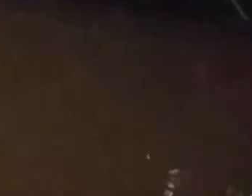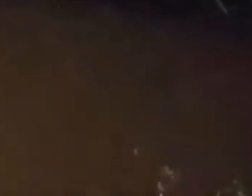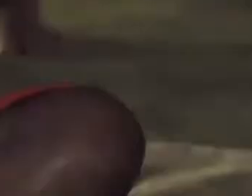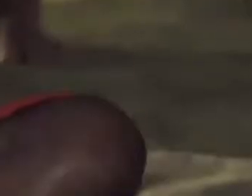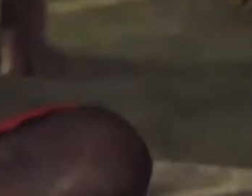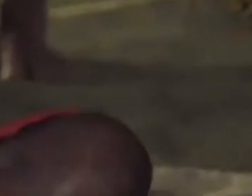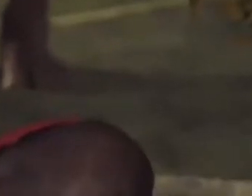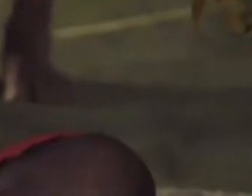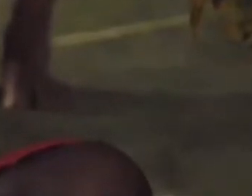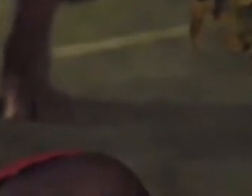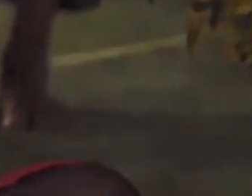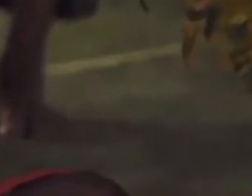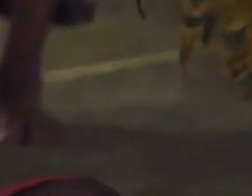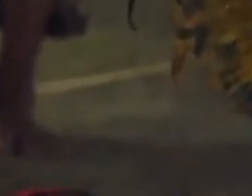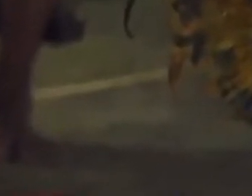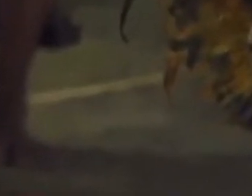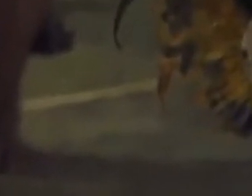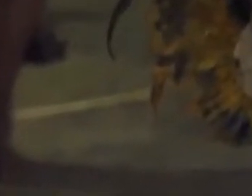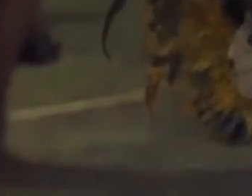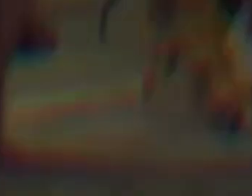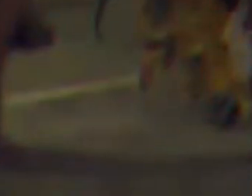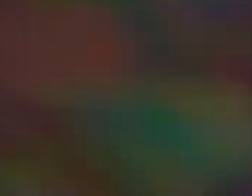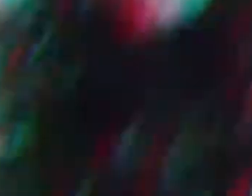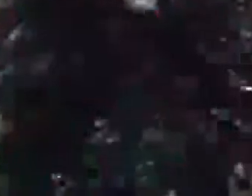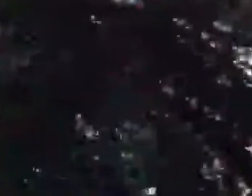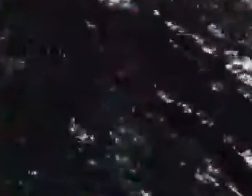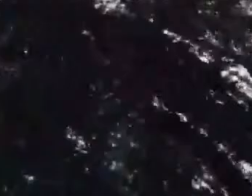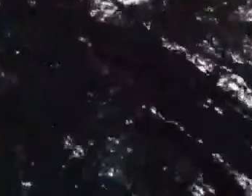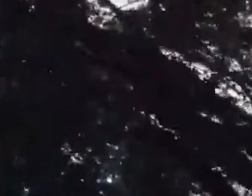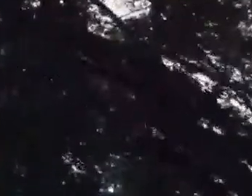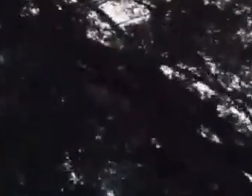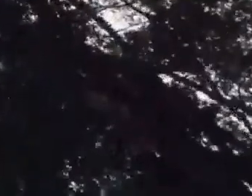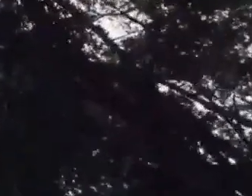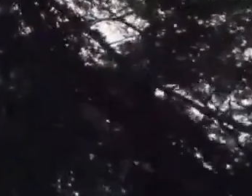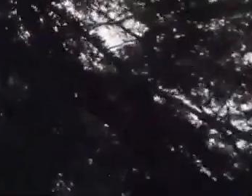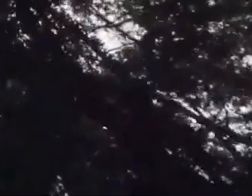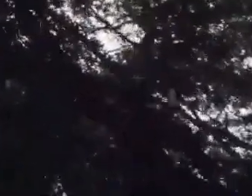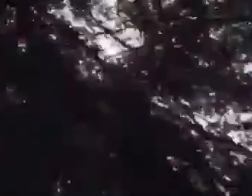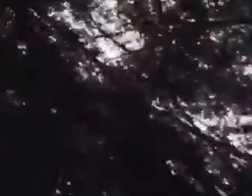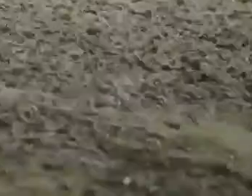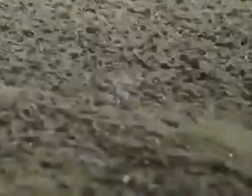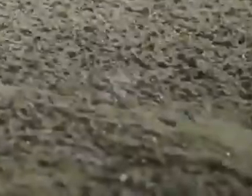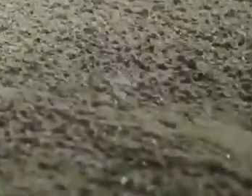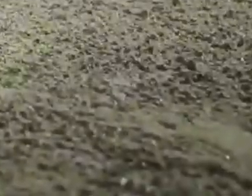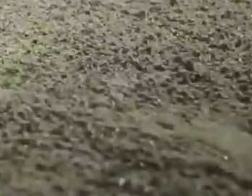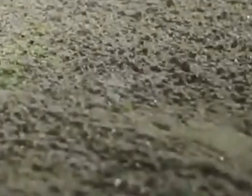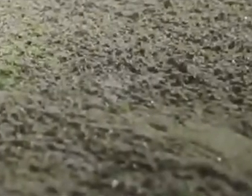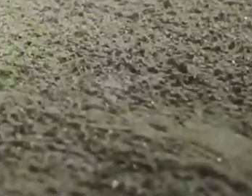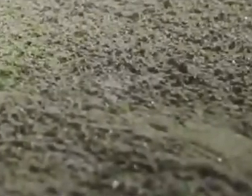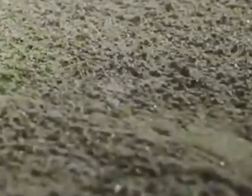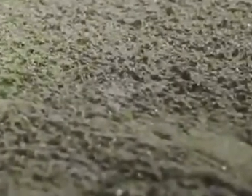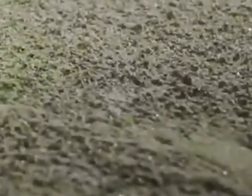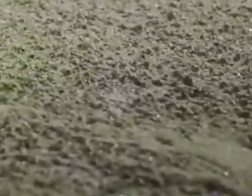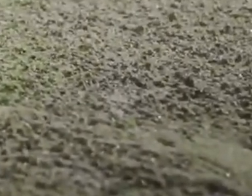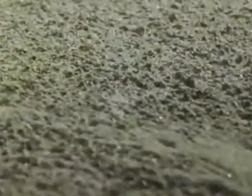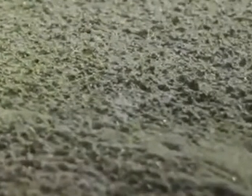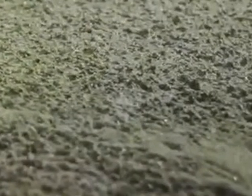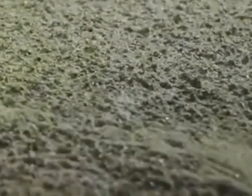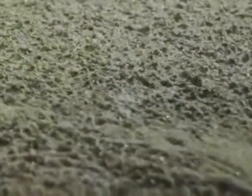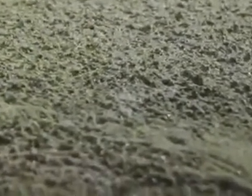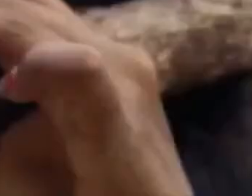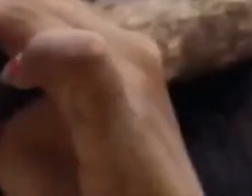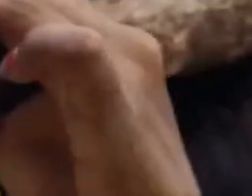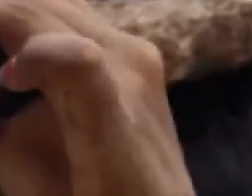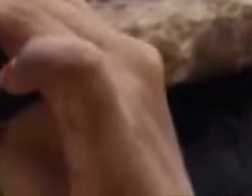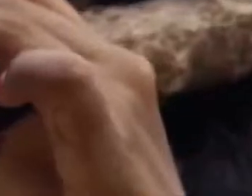comunidades indígenas y la ciencia práctica. ¿Qué significa simbológicamente la tortuga para La ustedes? tortuga significa